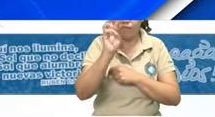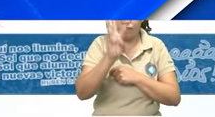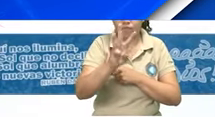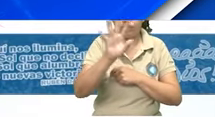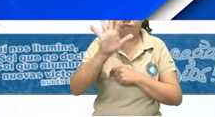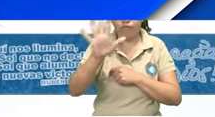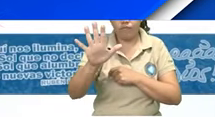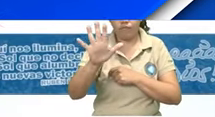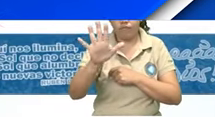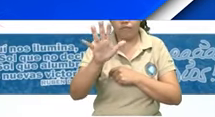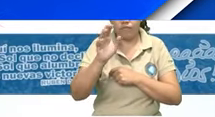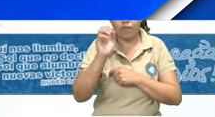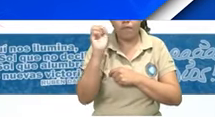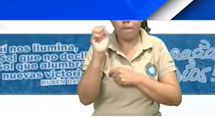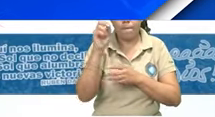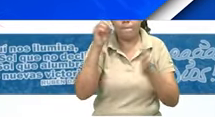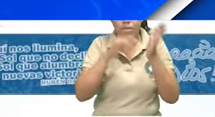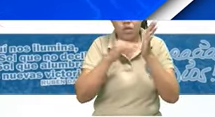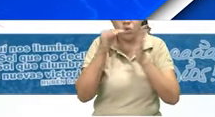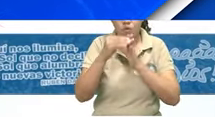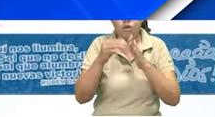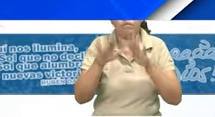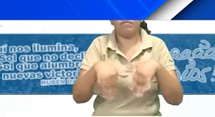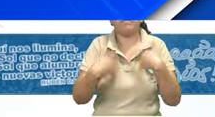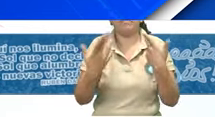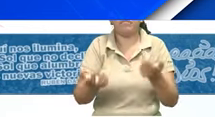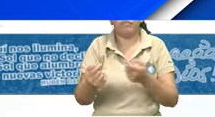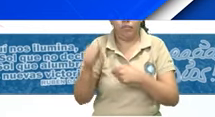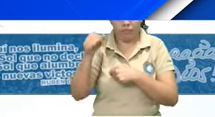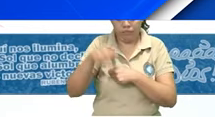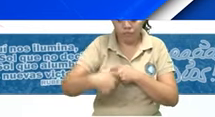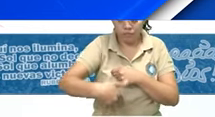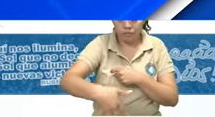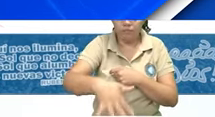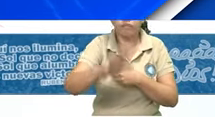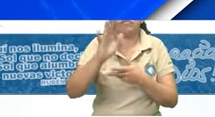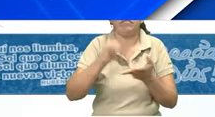6.35 millones en este ciclo agrícola. Es decir,